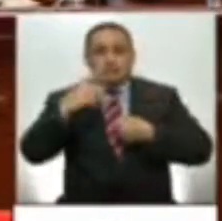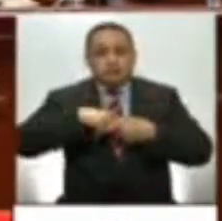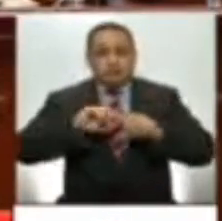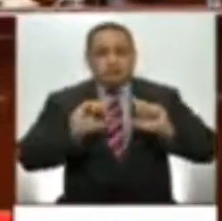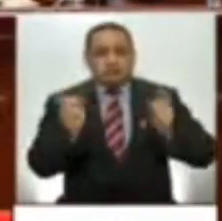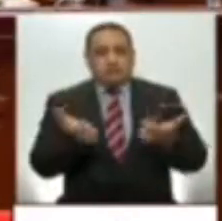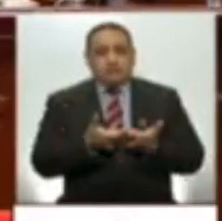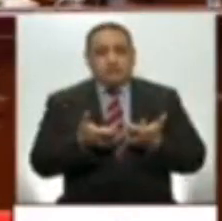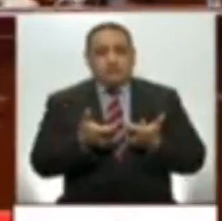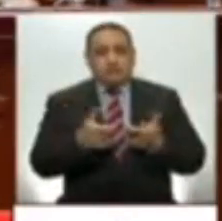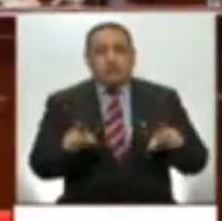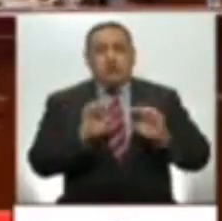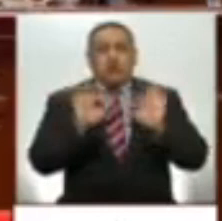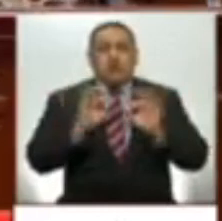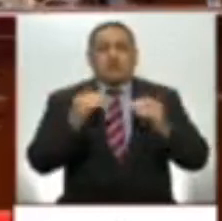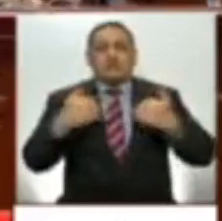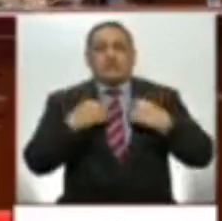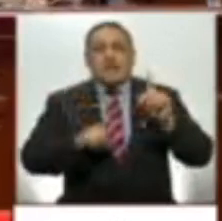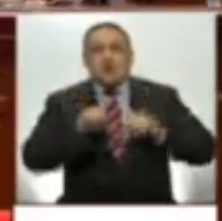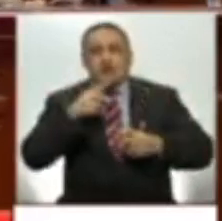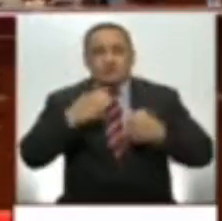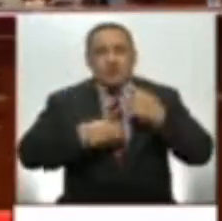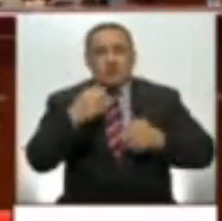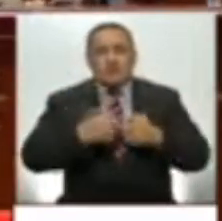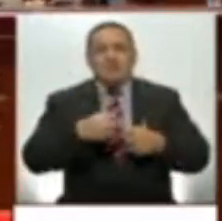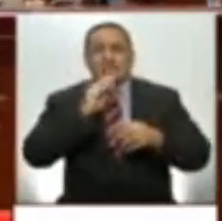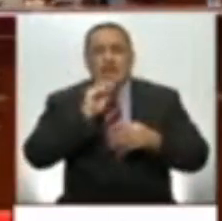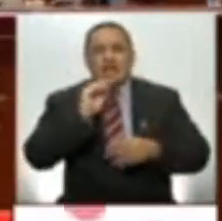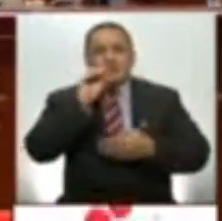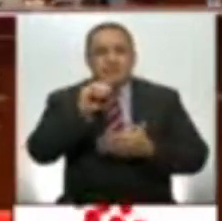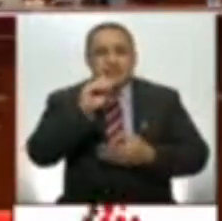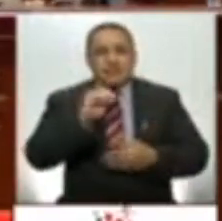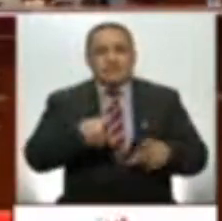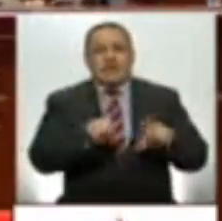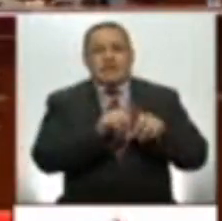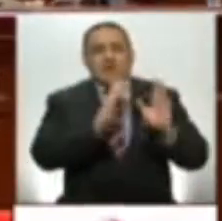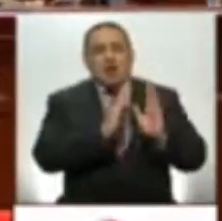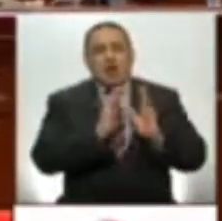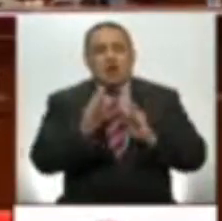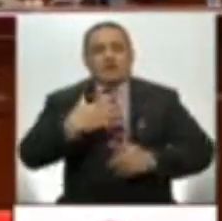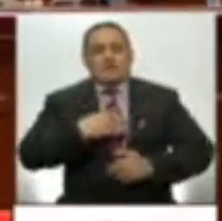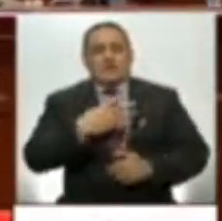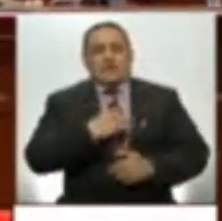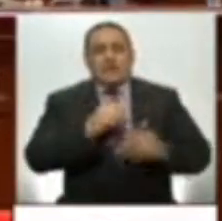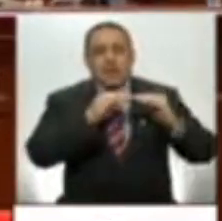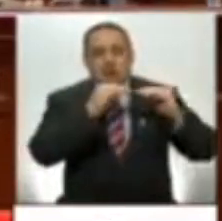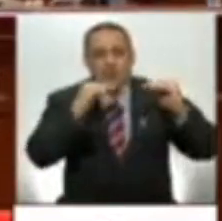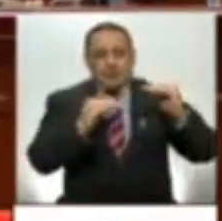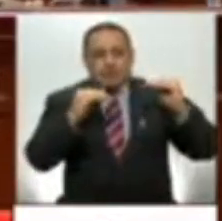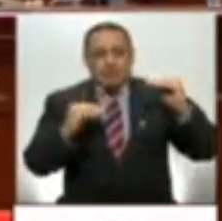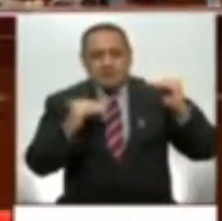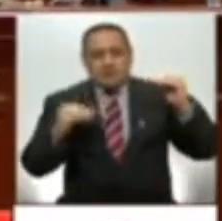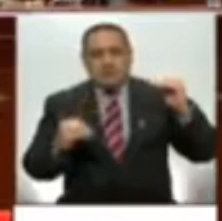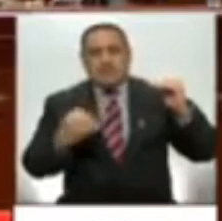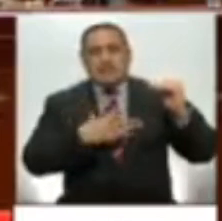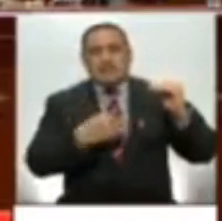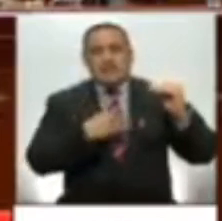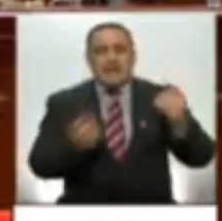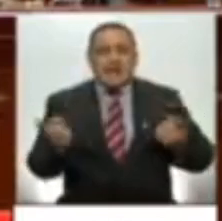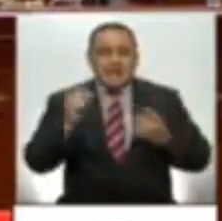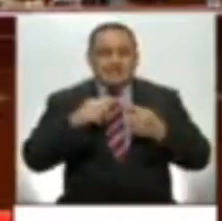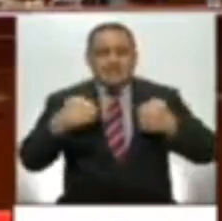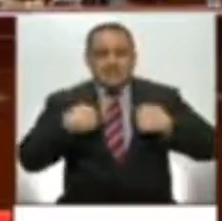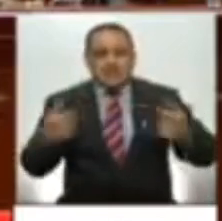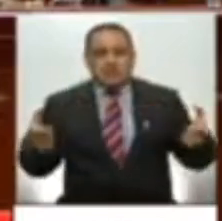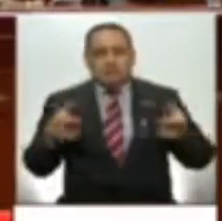Junta Preparatoria o tuvieran algún impedimento, serán llamados en orden de edad los que le sigan en forma sucesiva hasta conformar